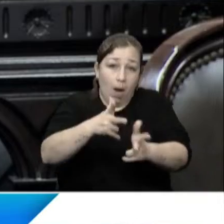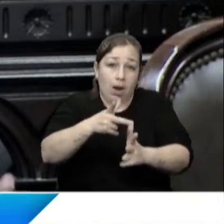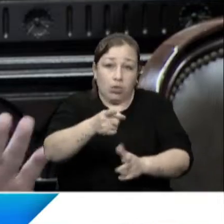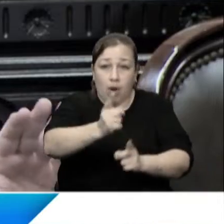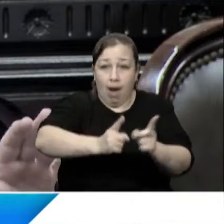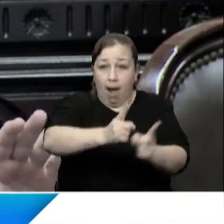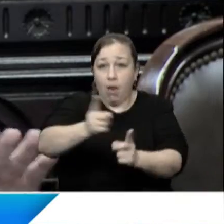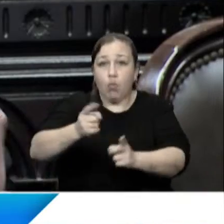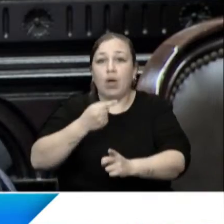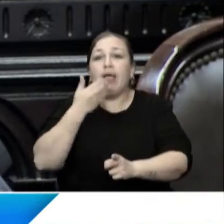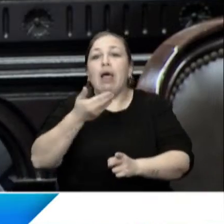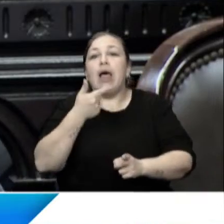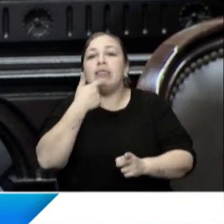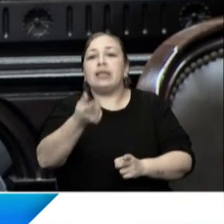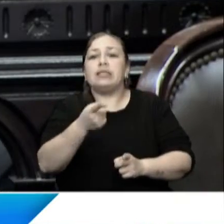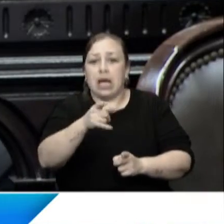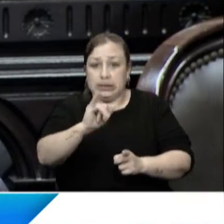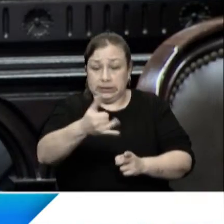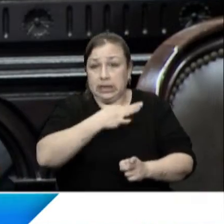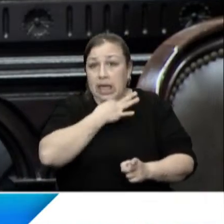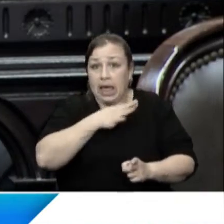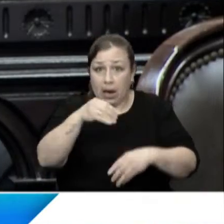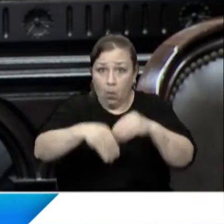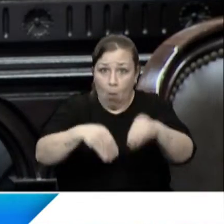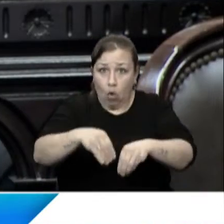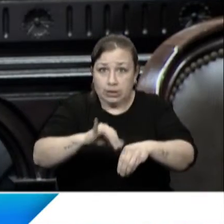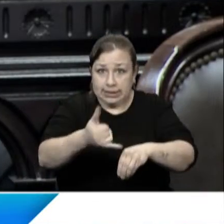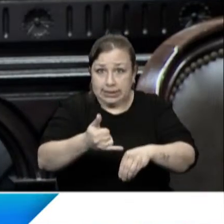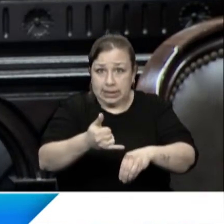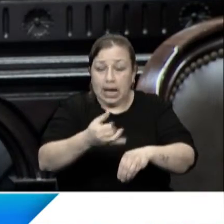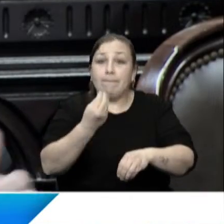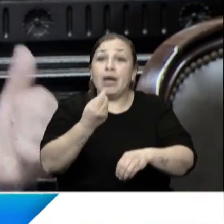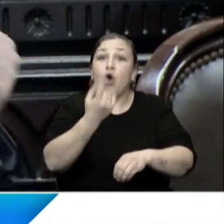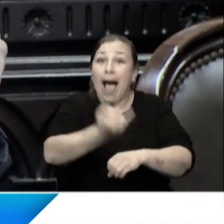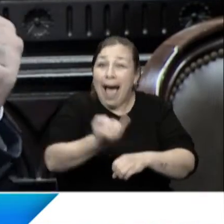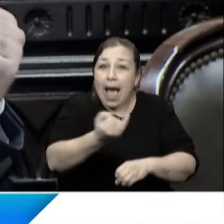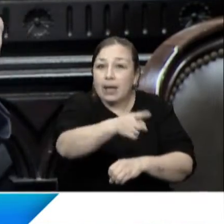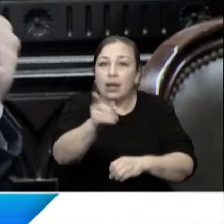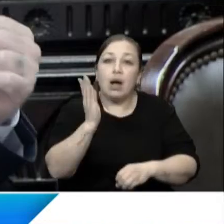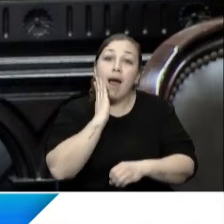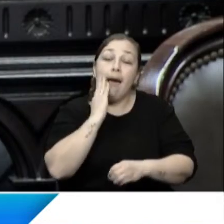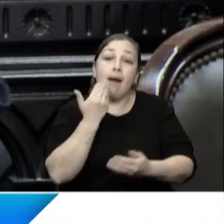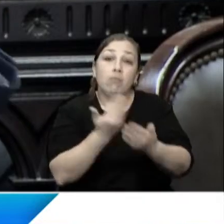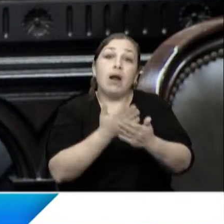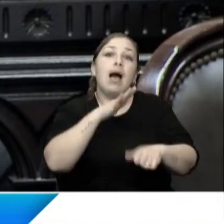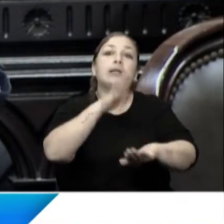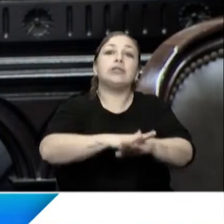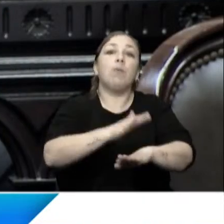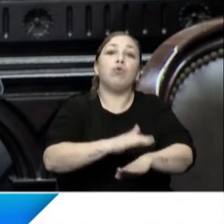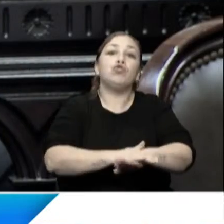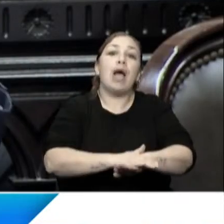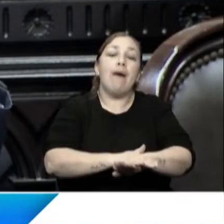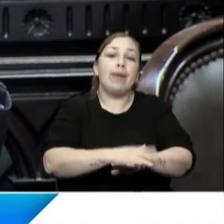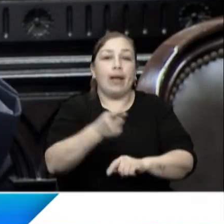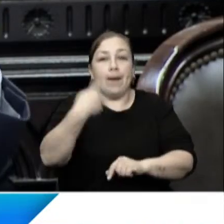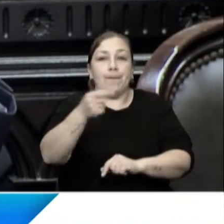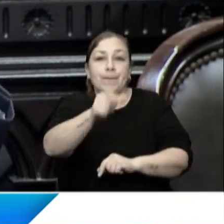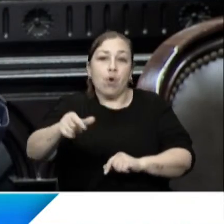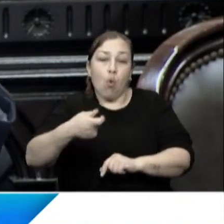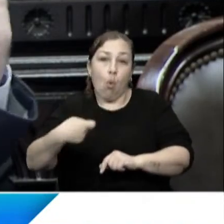es que si quieren voten, pero acá hay responsables que los jubilados hayan perdido 40% de poder